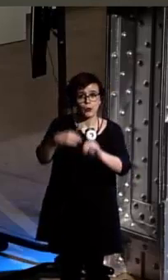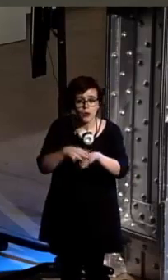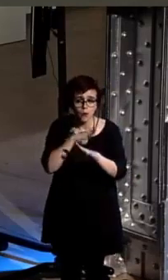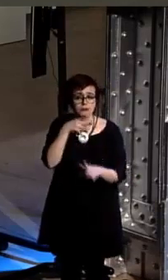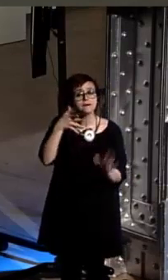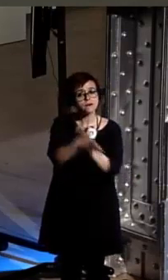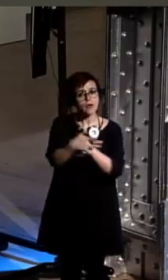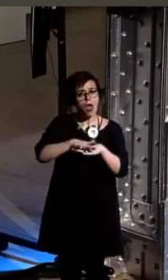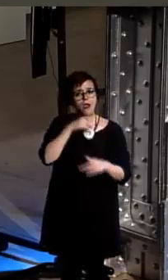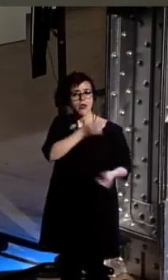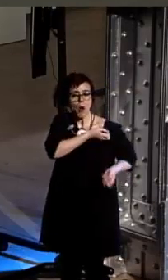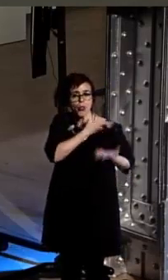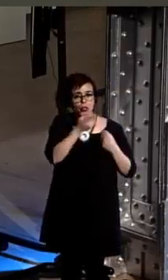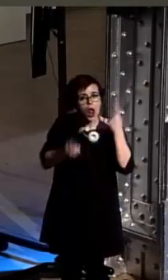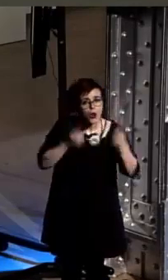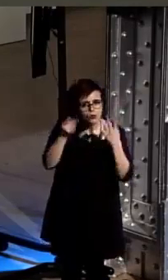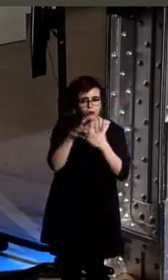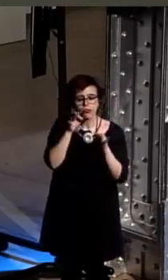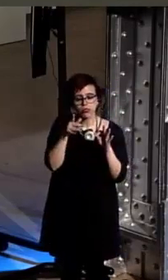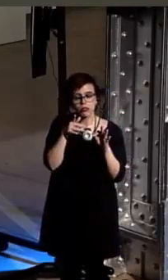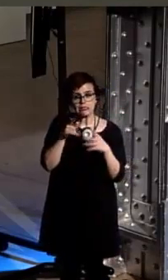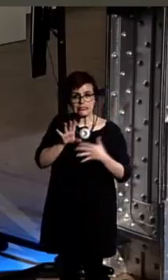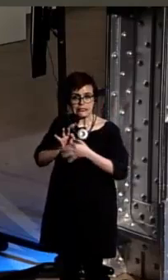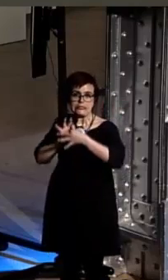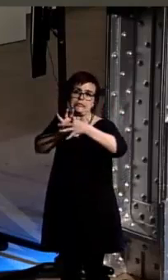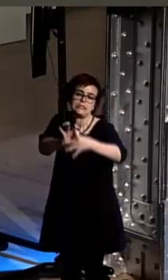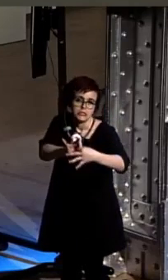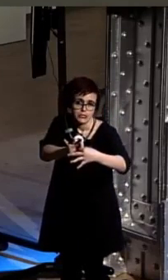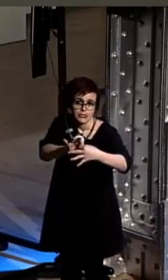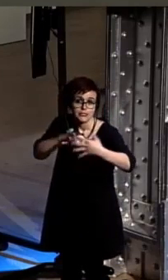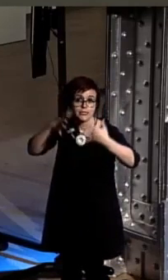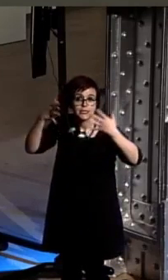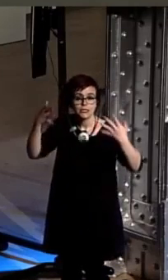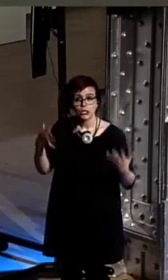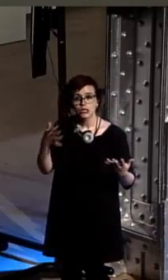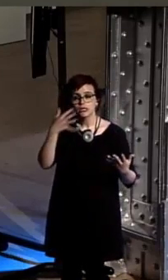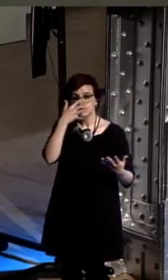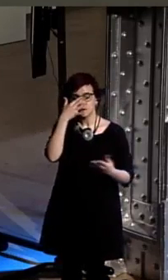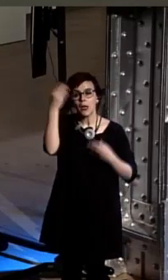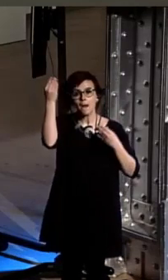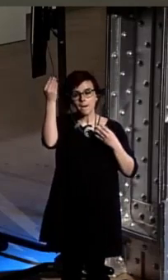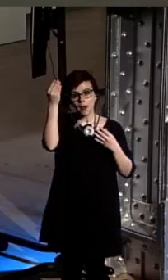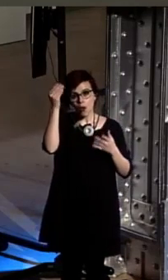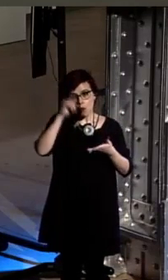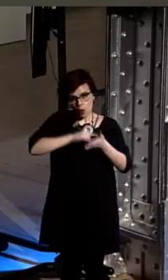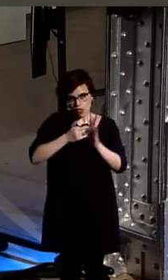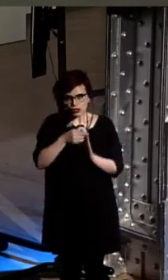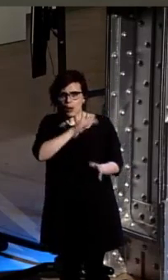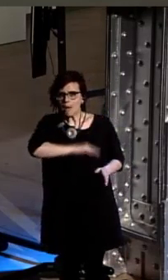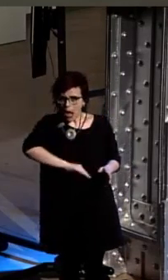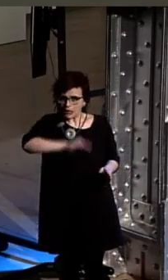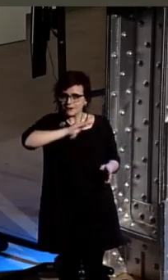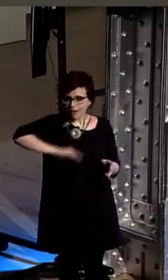ciertas emociones en base a esas señales, ¿no?, que emitimos. Hay bastantes proyectos con fines